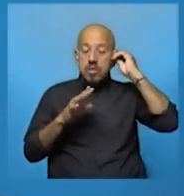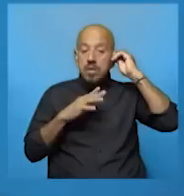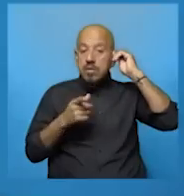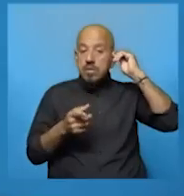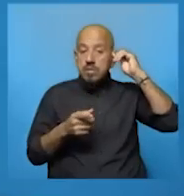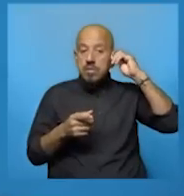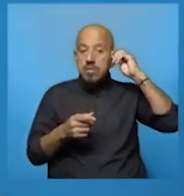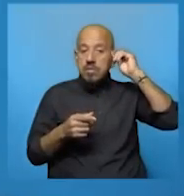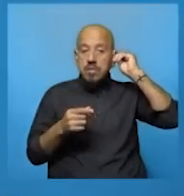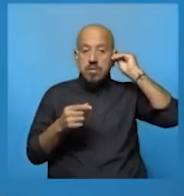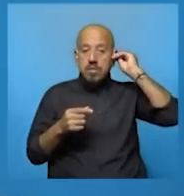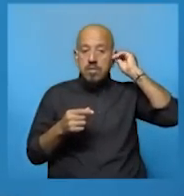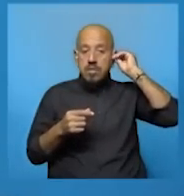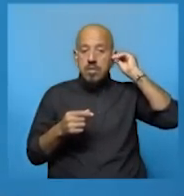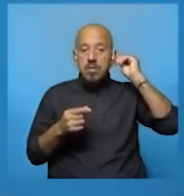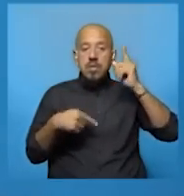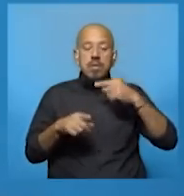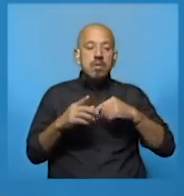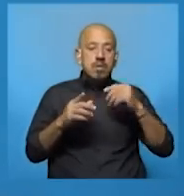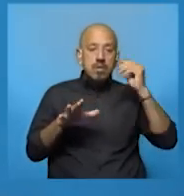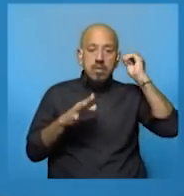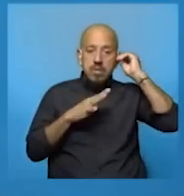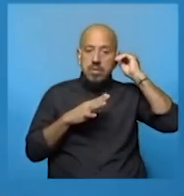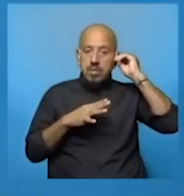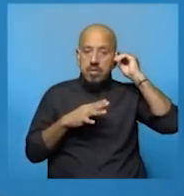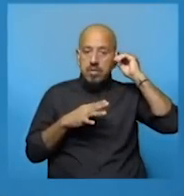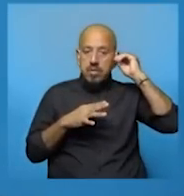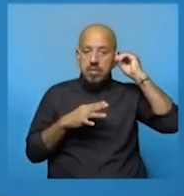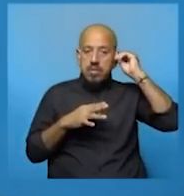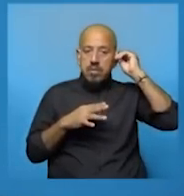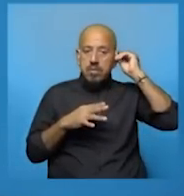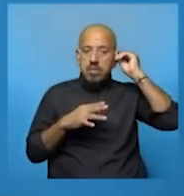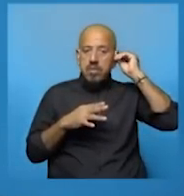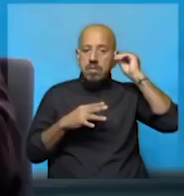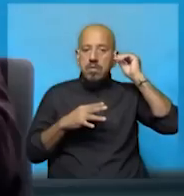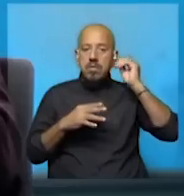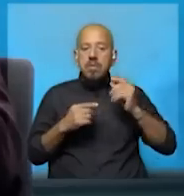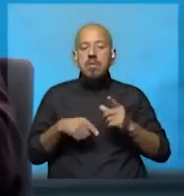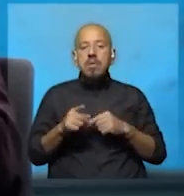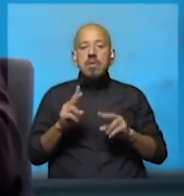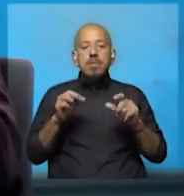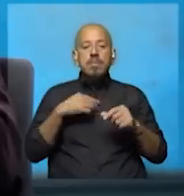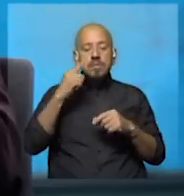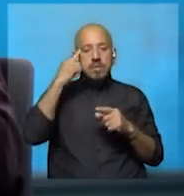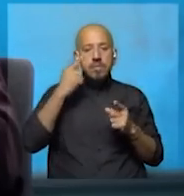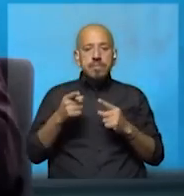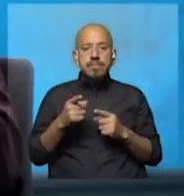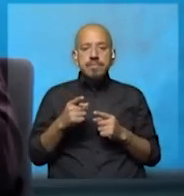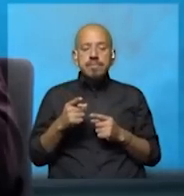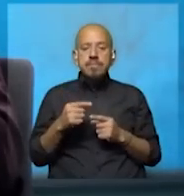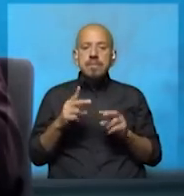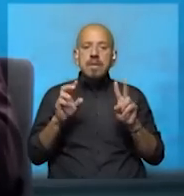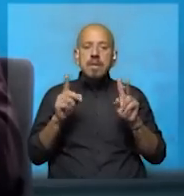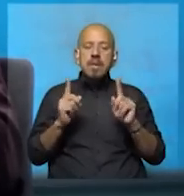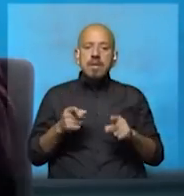ocurra de enriquecimiento ilícito no podemos hablar y así capaz que también de otras cosas el lavado activos no pensando en eso está asociado